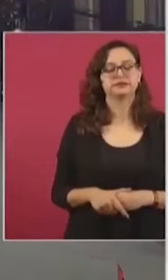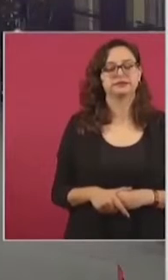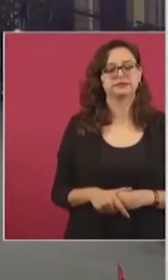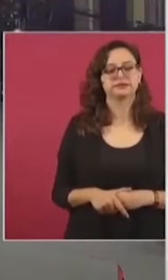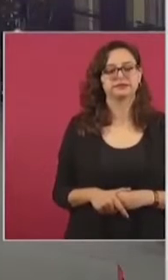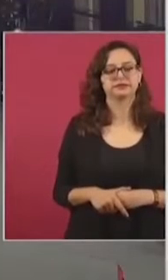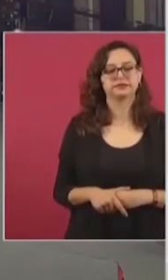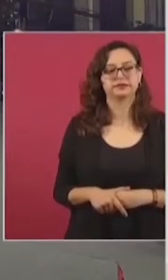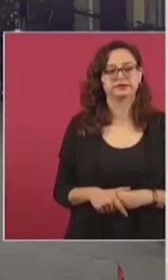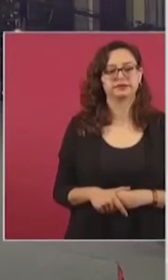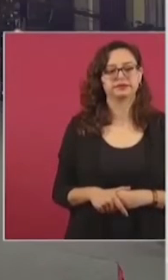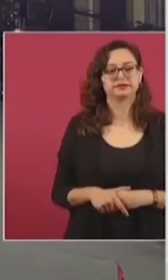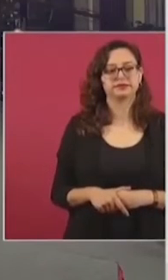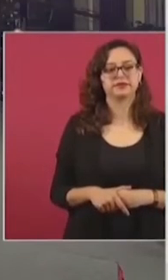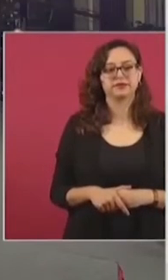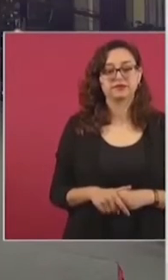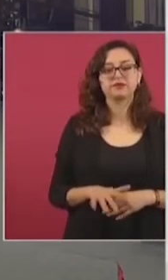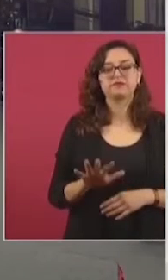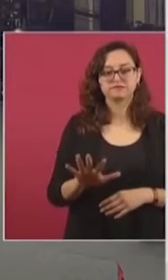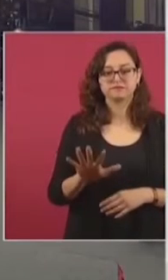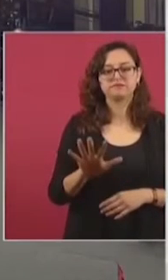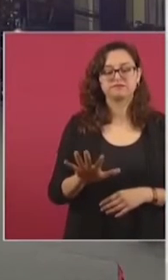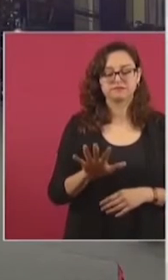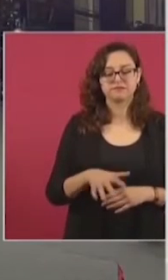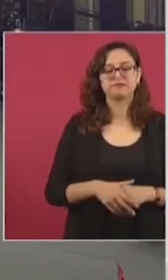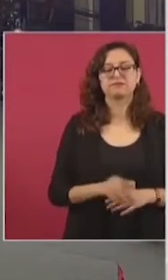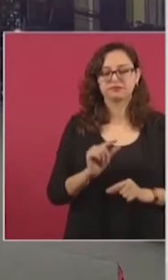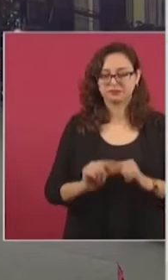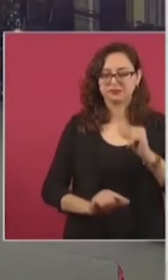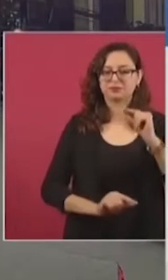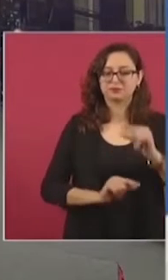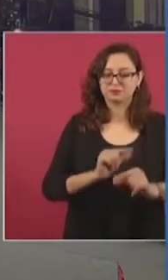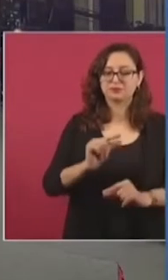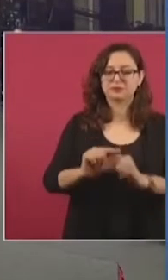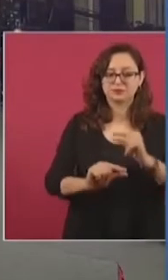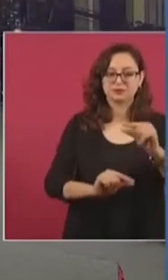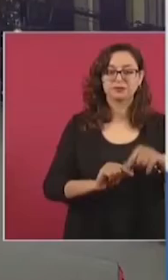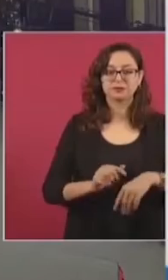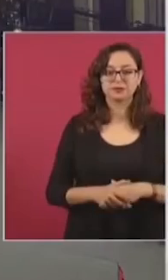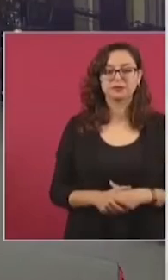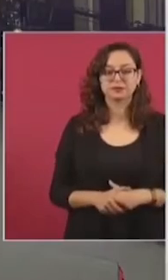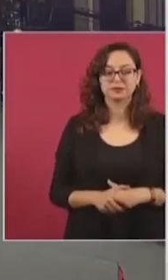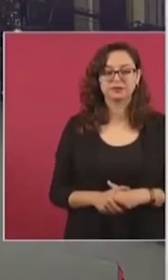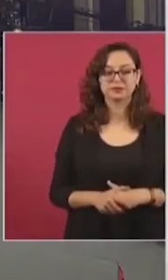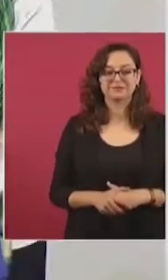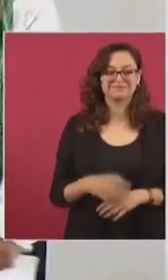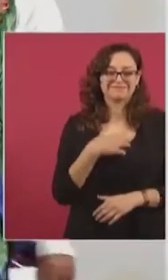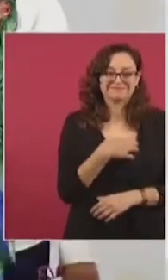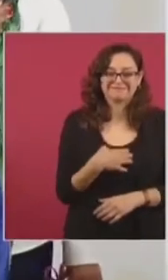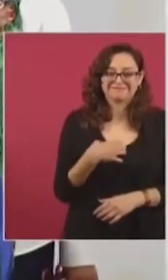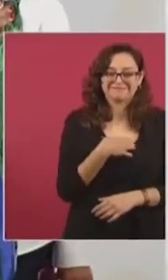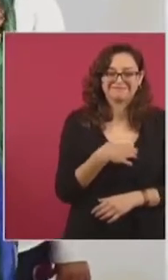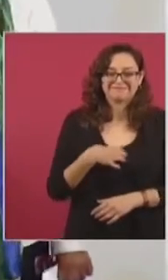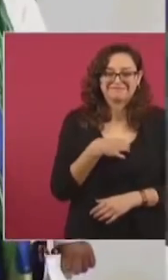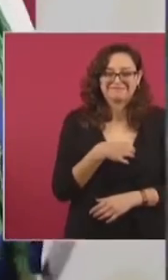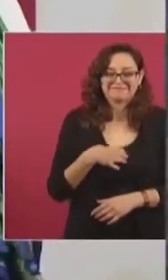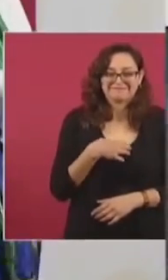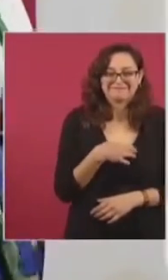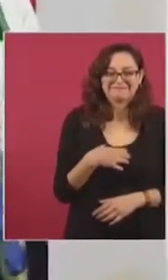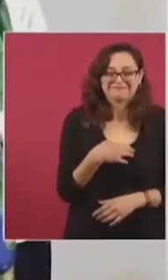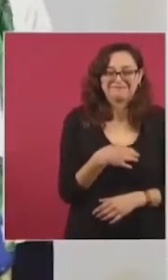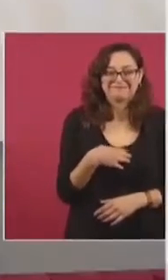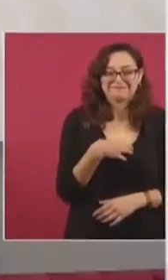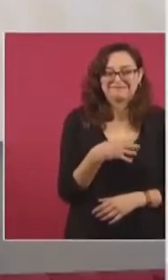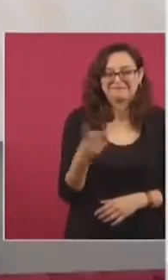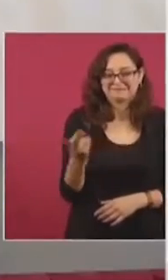la calidad en la educación de los pequeños y la crisis última que vivimos resultado de la pandemia fue una prueba de ello la verdad es